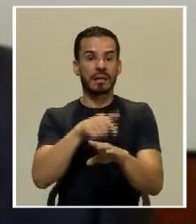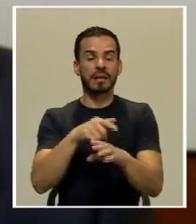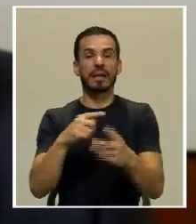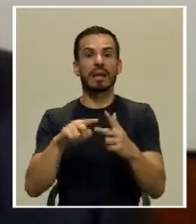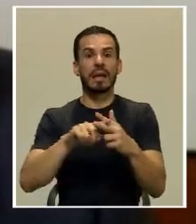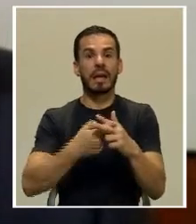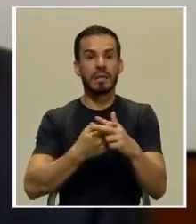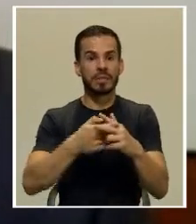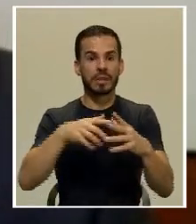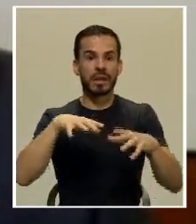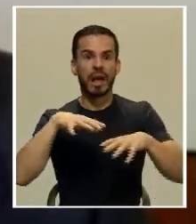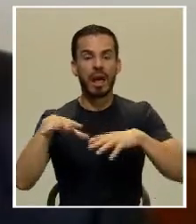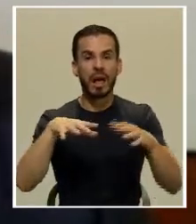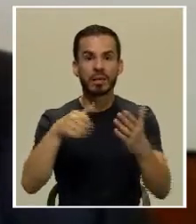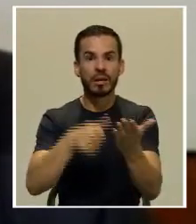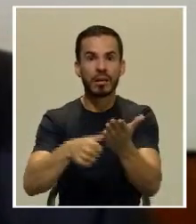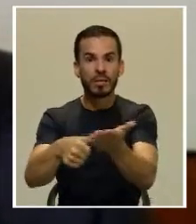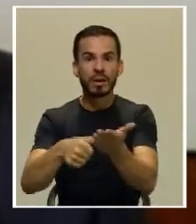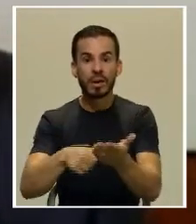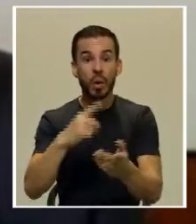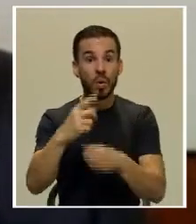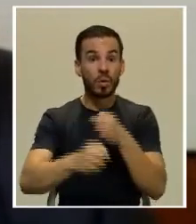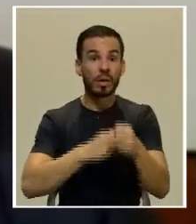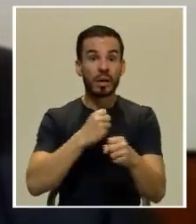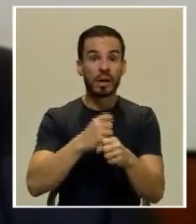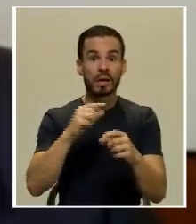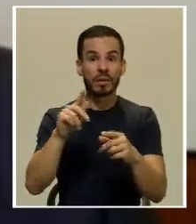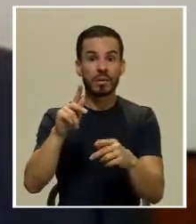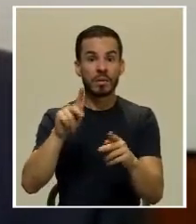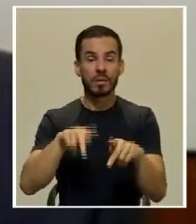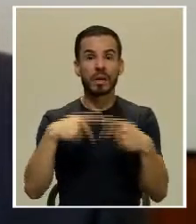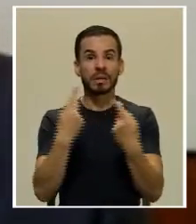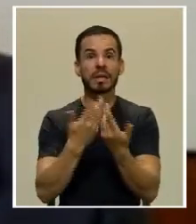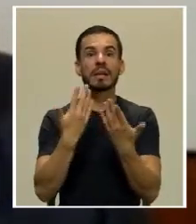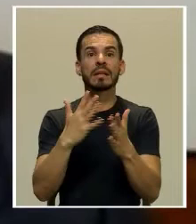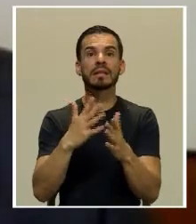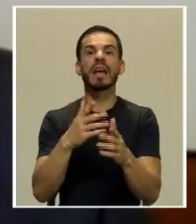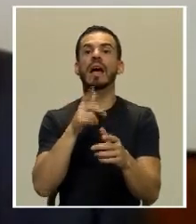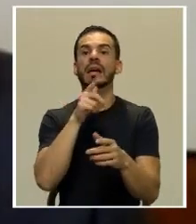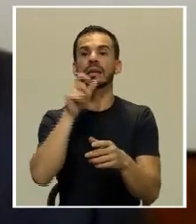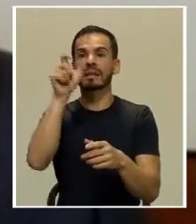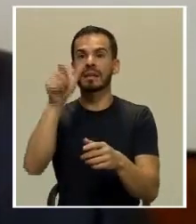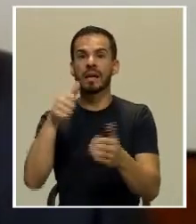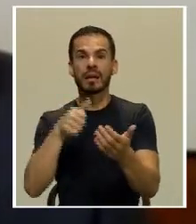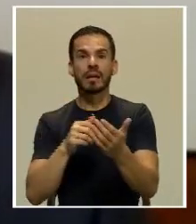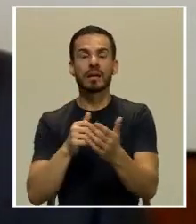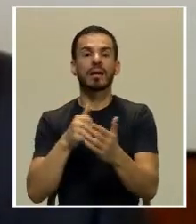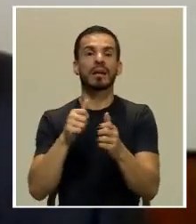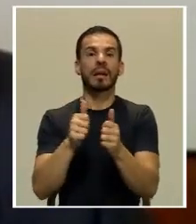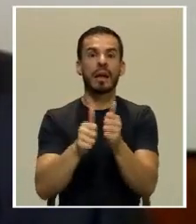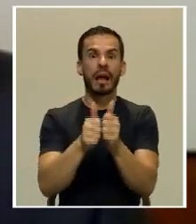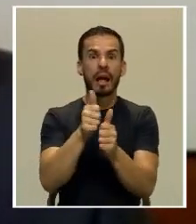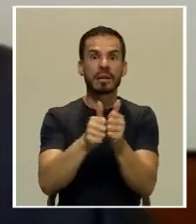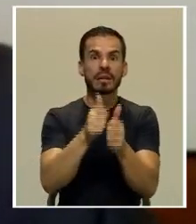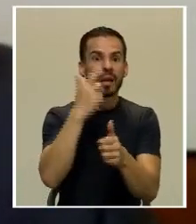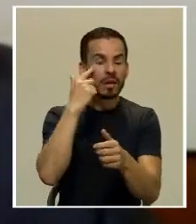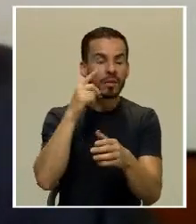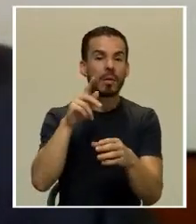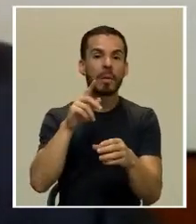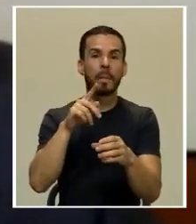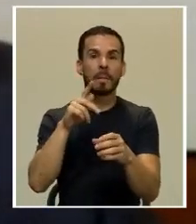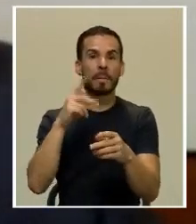O sea, en un año los partidos tendrán probablemente ya precandidatos presidenciales, ya estarán pensando electoralmente.